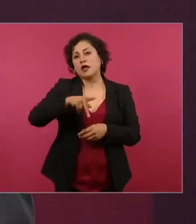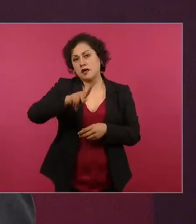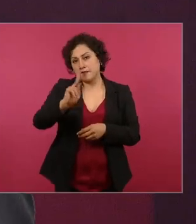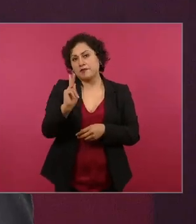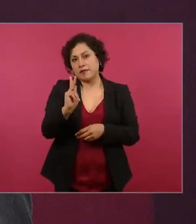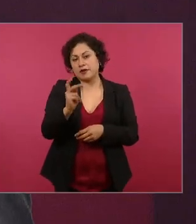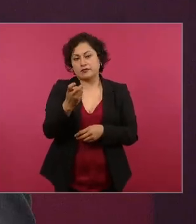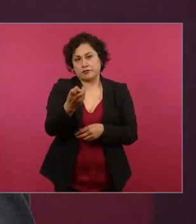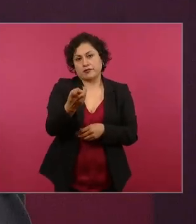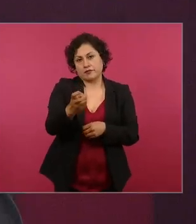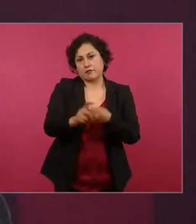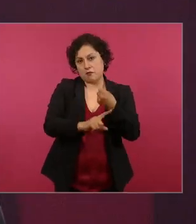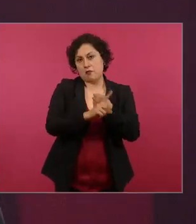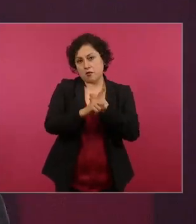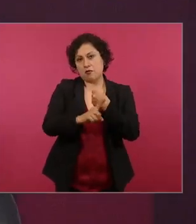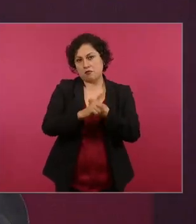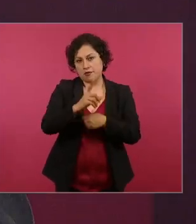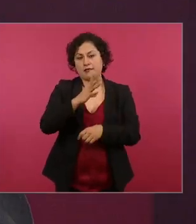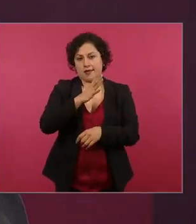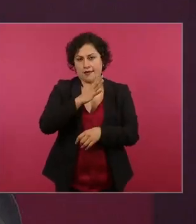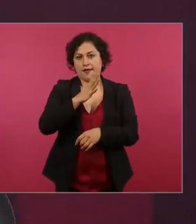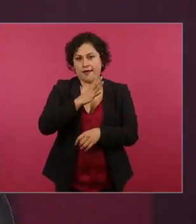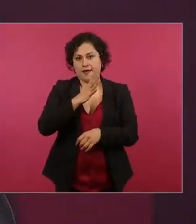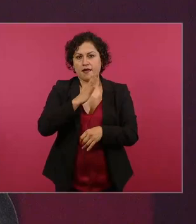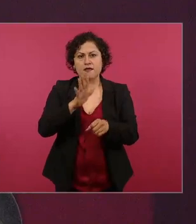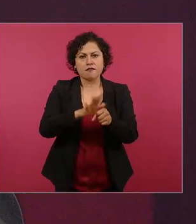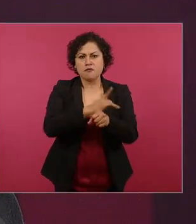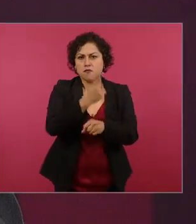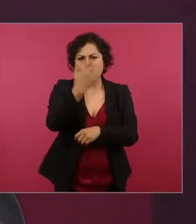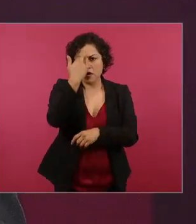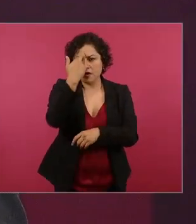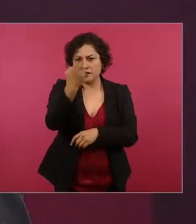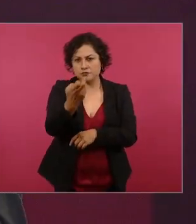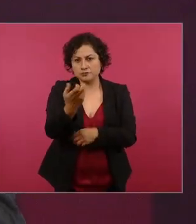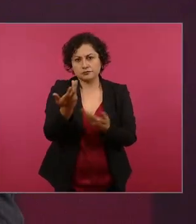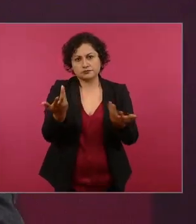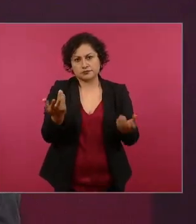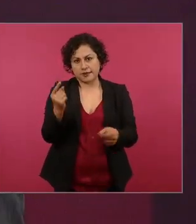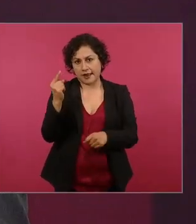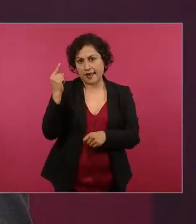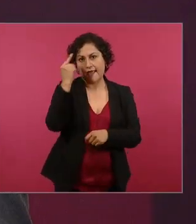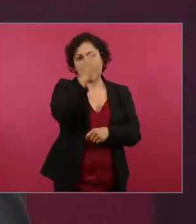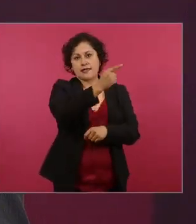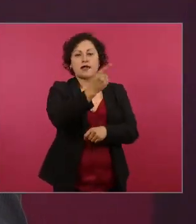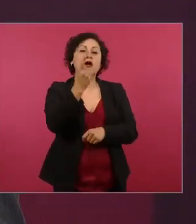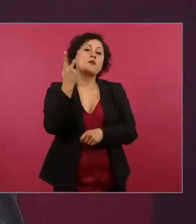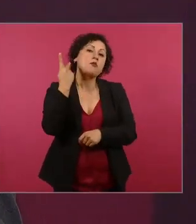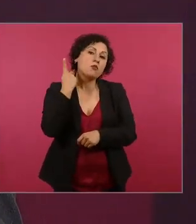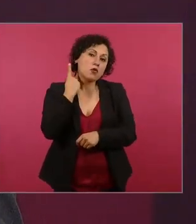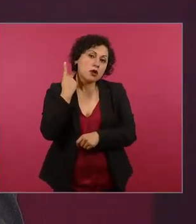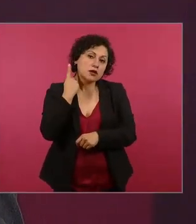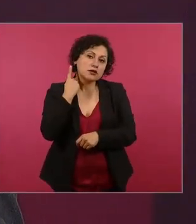problema de que los políticos estadounidenses de los dos partidos,